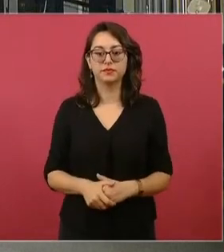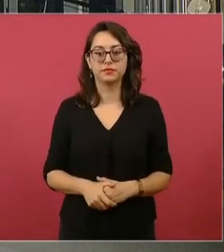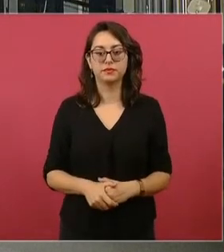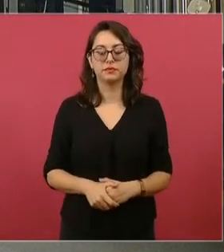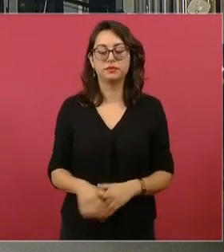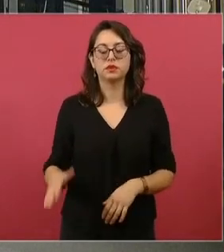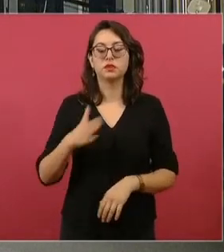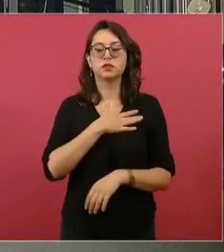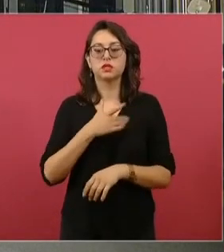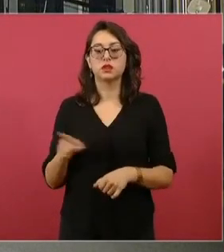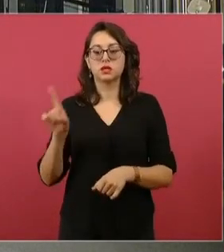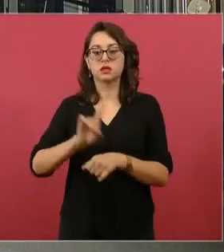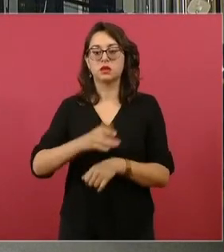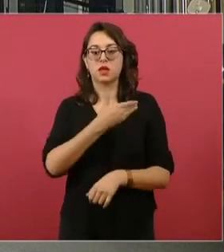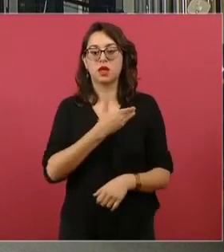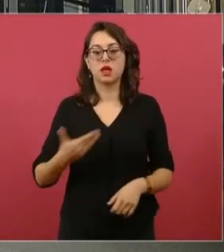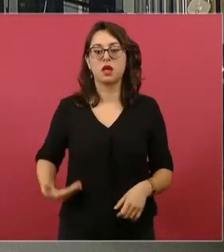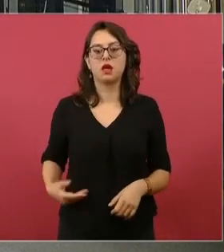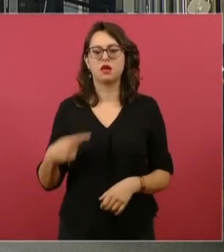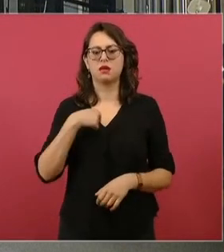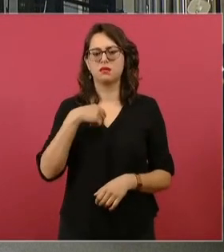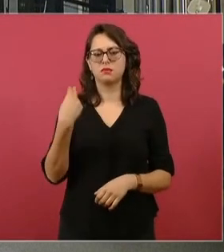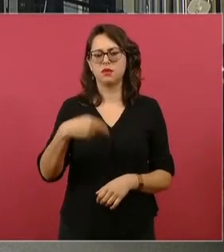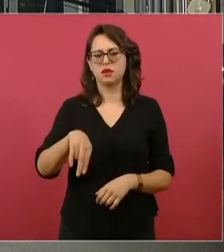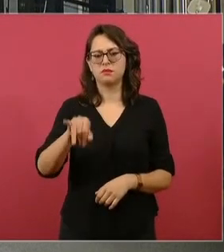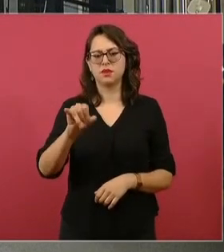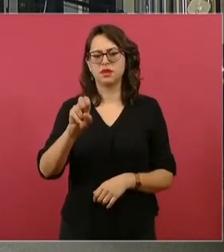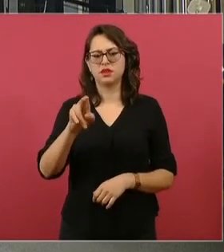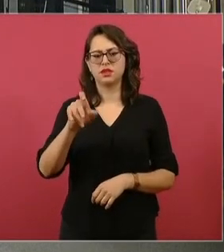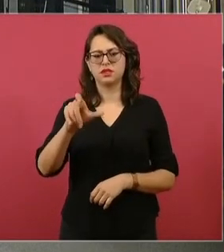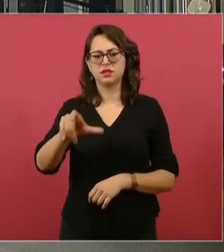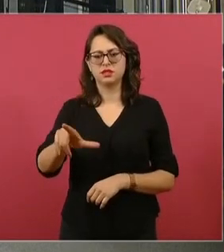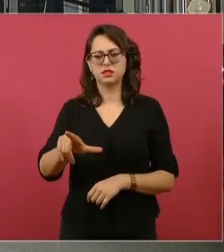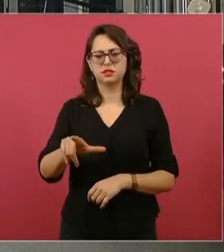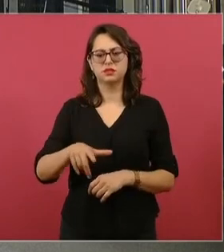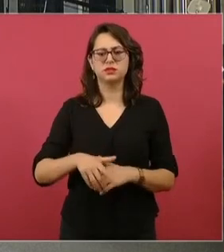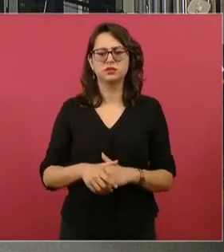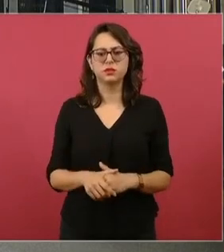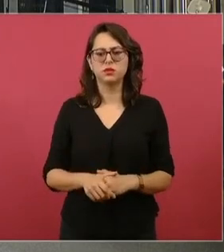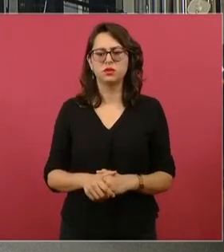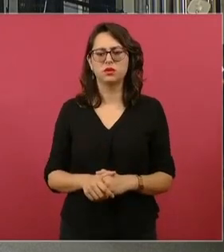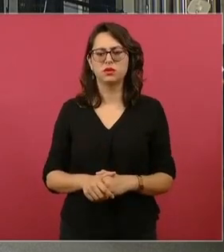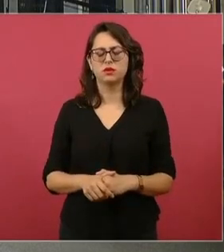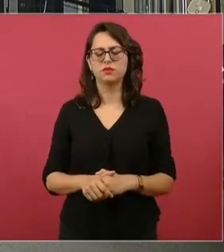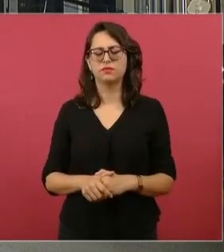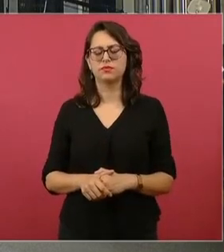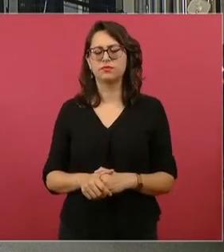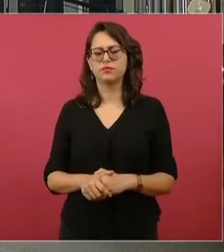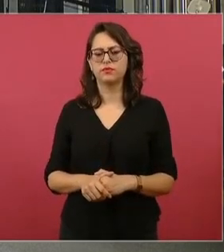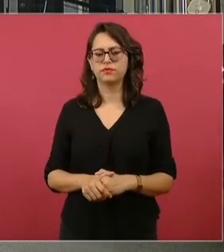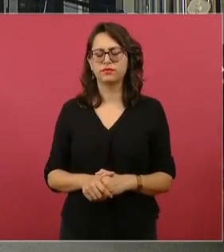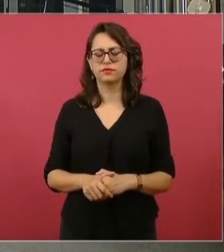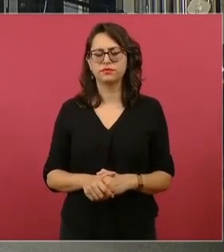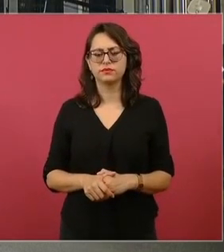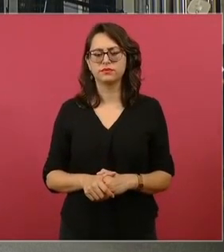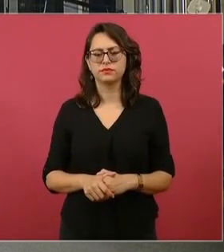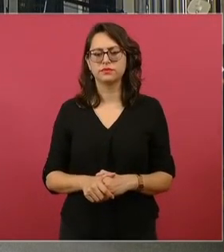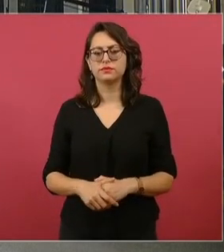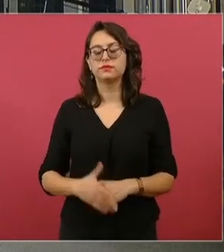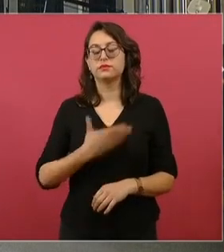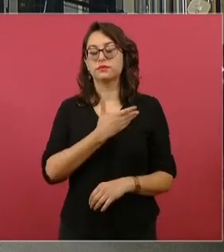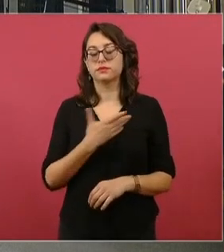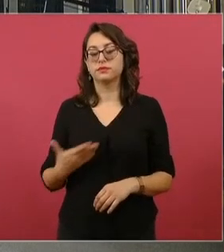Buenos días, señor presidente. Mi nombre es Yusel Rada, de códigolibre.mx. Señor presidente, ¿cuál es el plan o soluciones que se